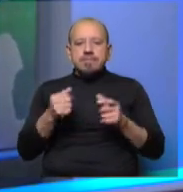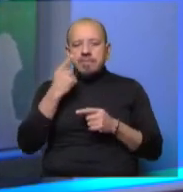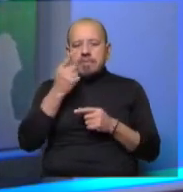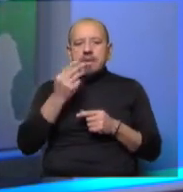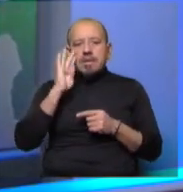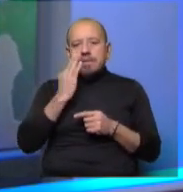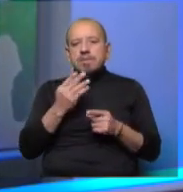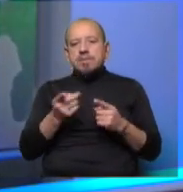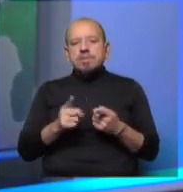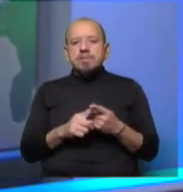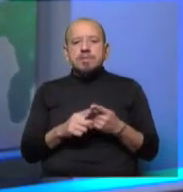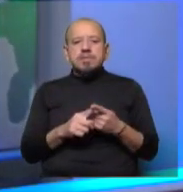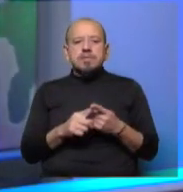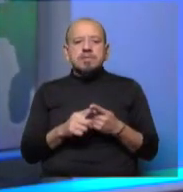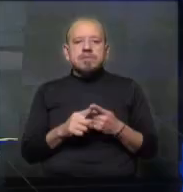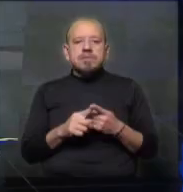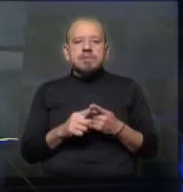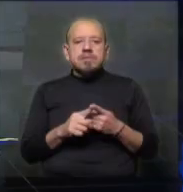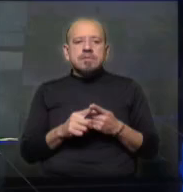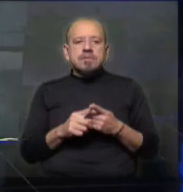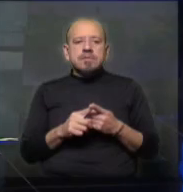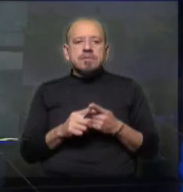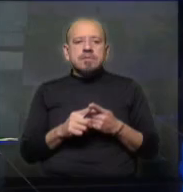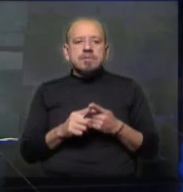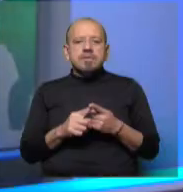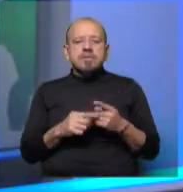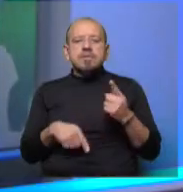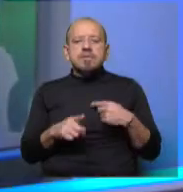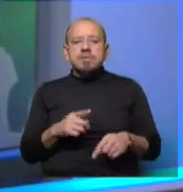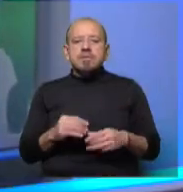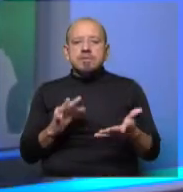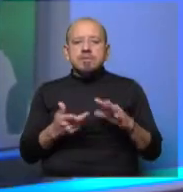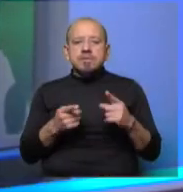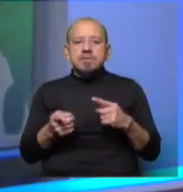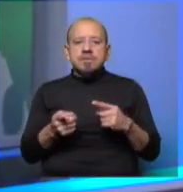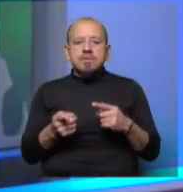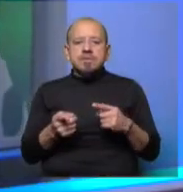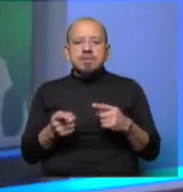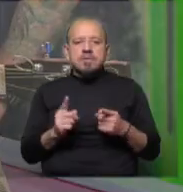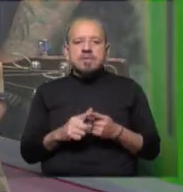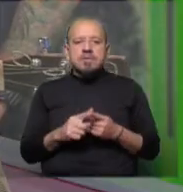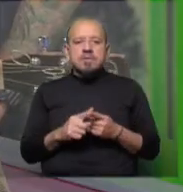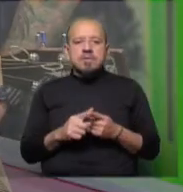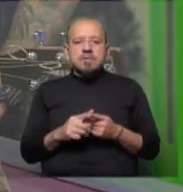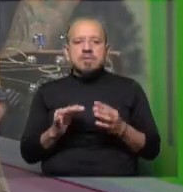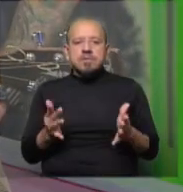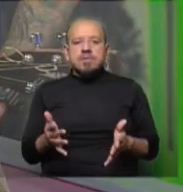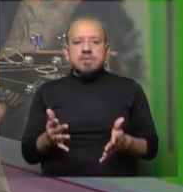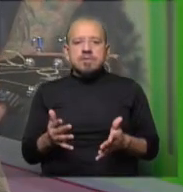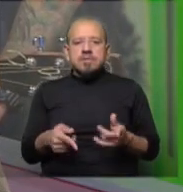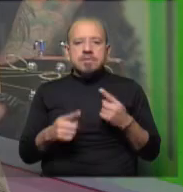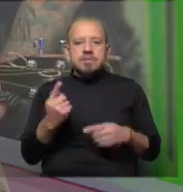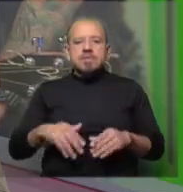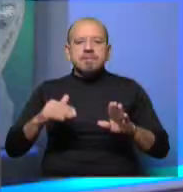conozcan de repente. Bienvenidos todos. Claro, bienvenidos. Y bueno, está por este formato, porque les queda muy bien este formato, sí, también, ¿no? Sí, en cualquier momento arrancamos con el Nameless para